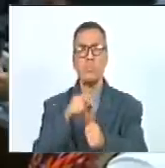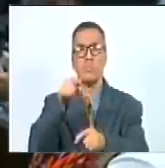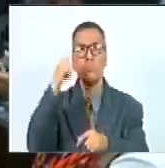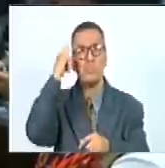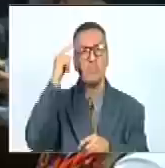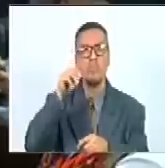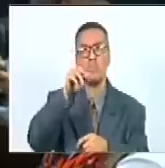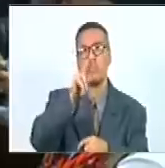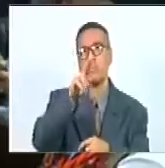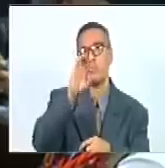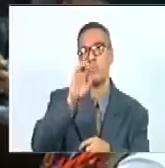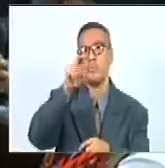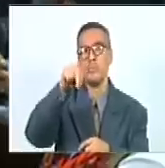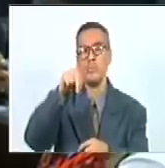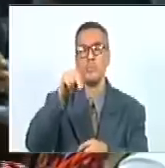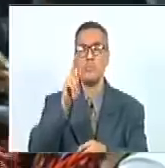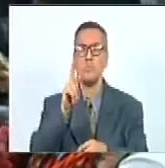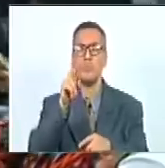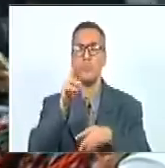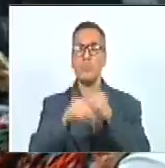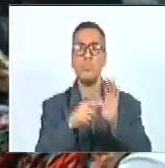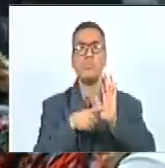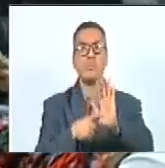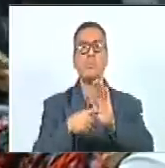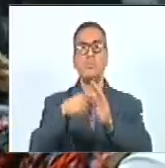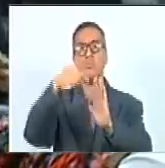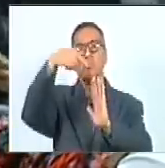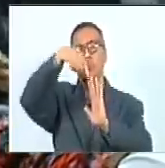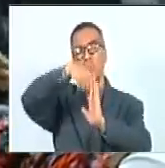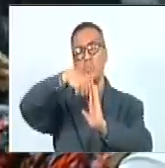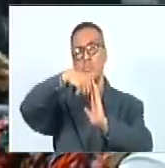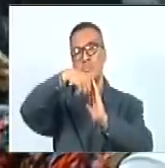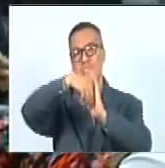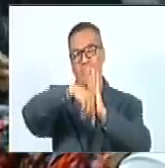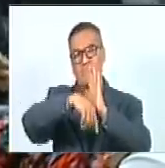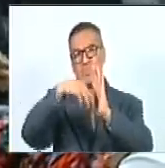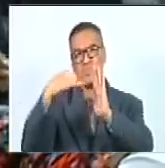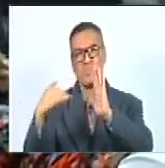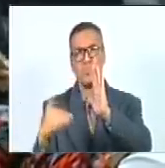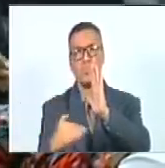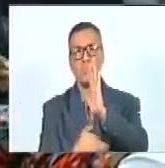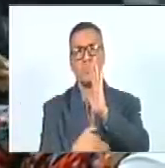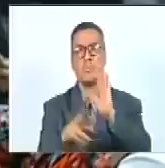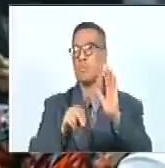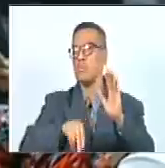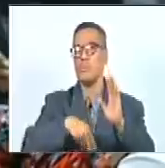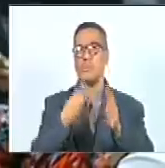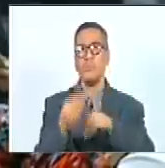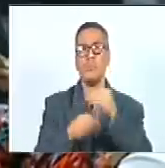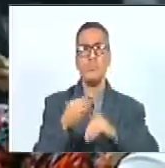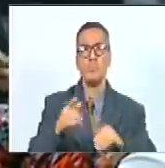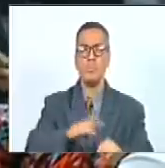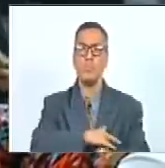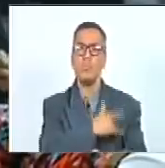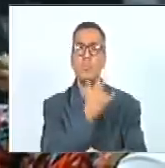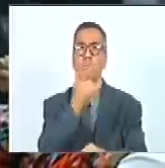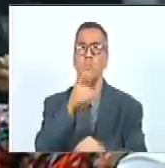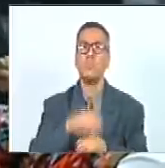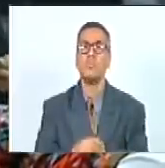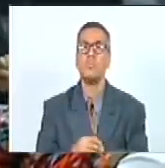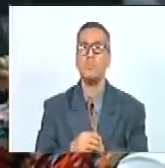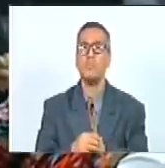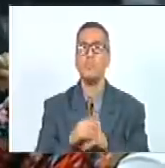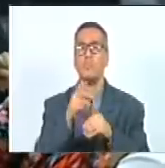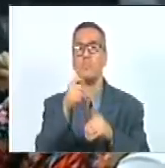la UCV ha demostrado que ha caído al fondo de la incapacidad académica, de